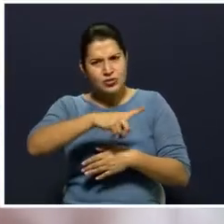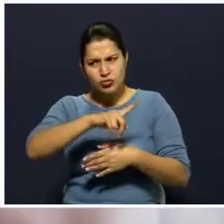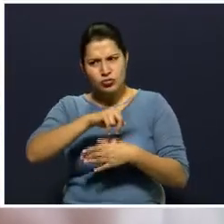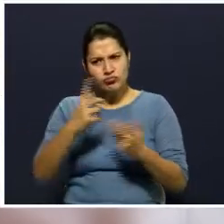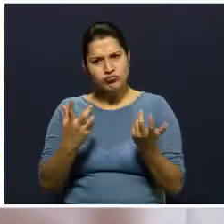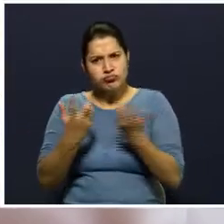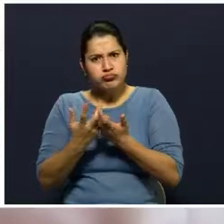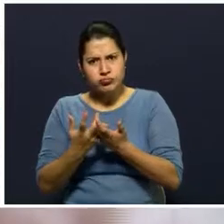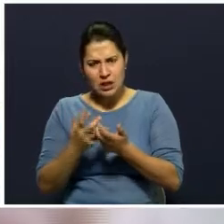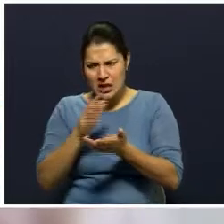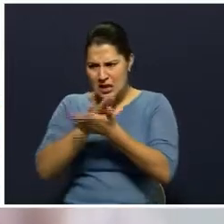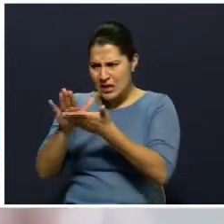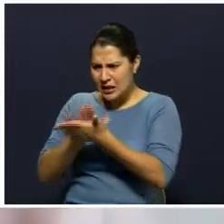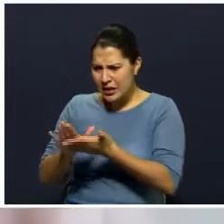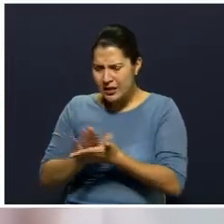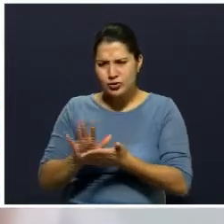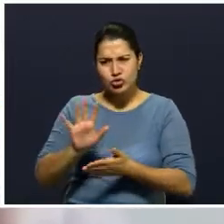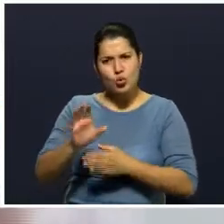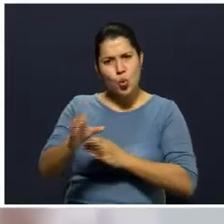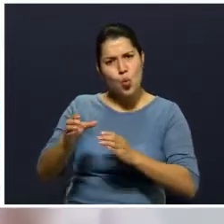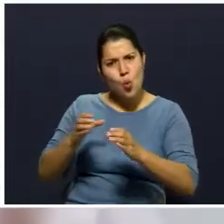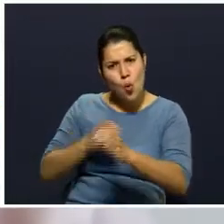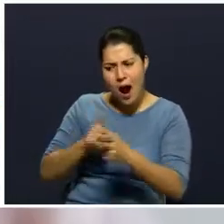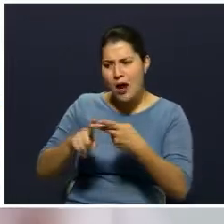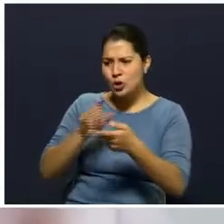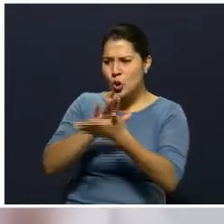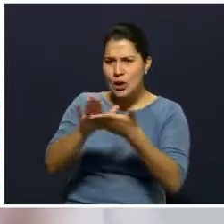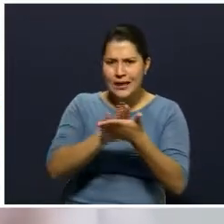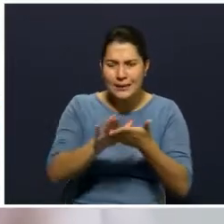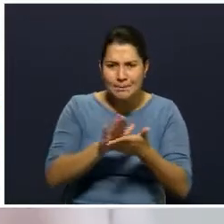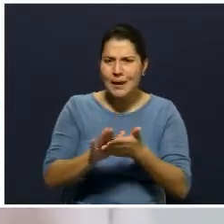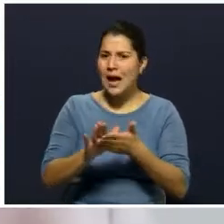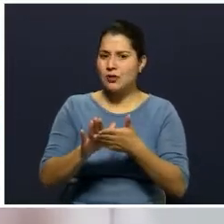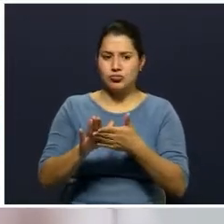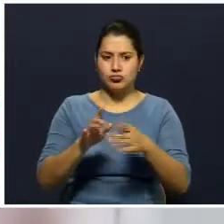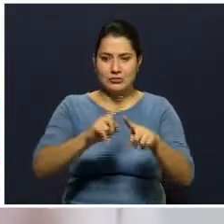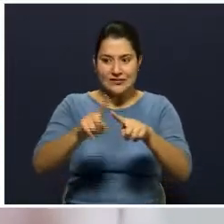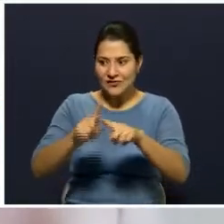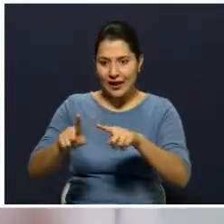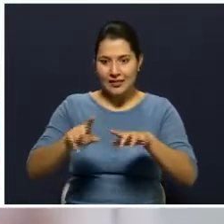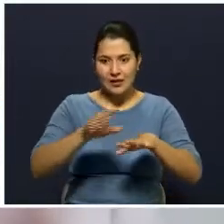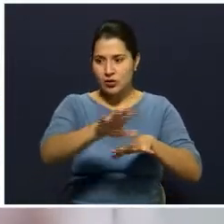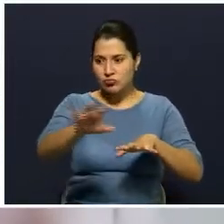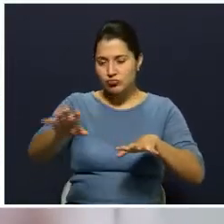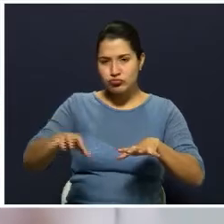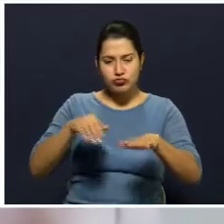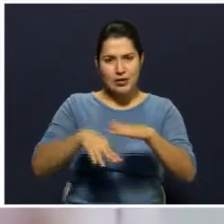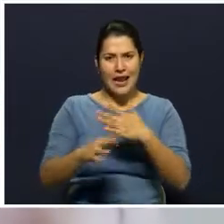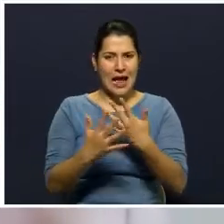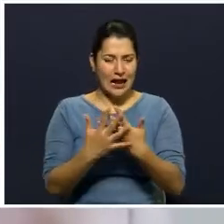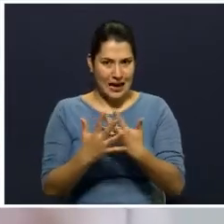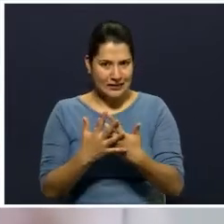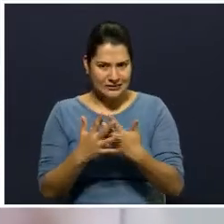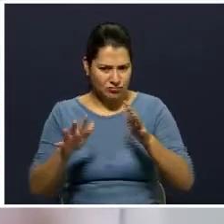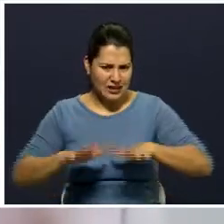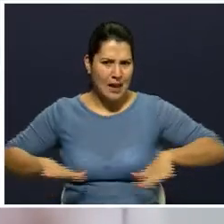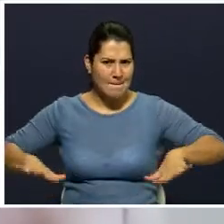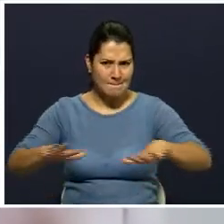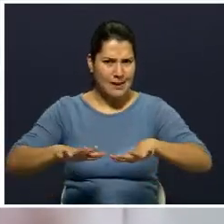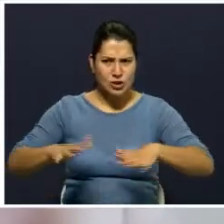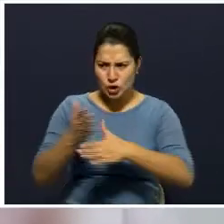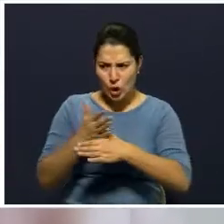directamente haciendo limpiezas en sus dormitorios, haciendo limpiezas en los módulos, en los ámbitos en los que ellos están y en los espacios comunes